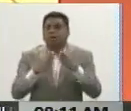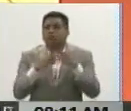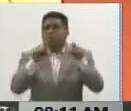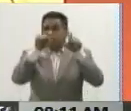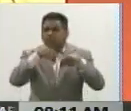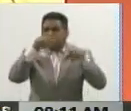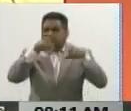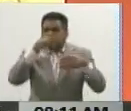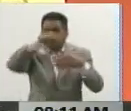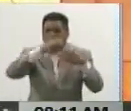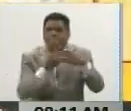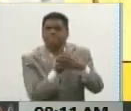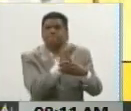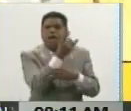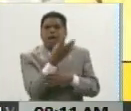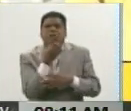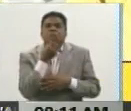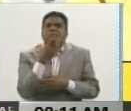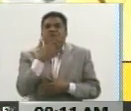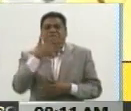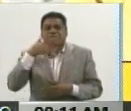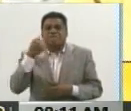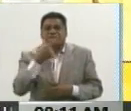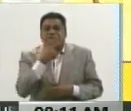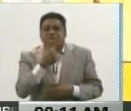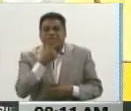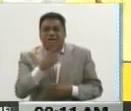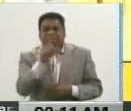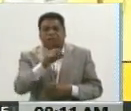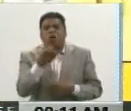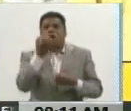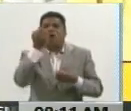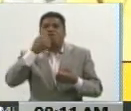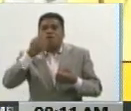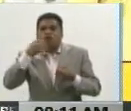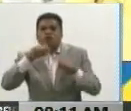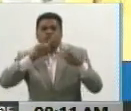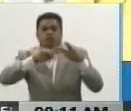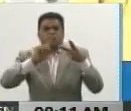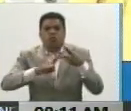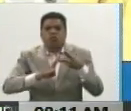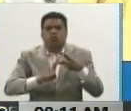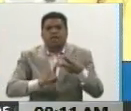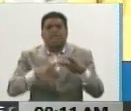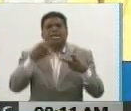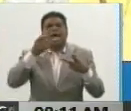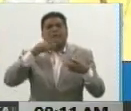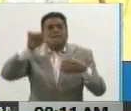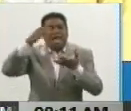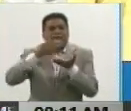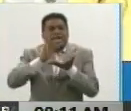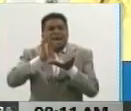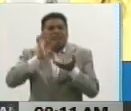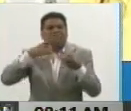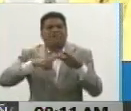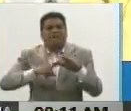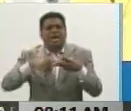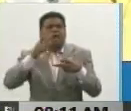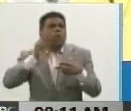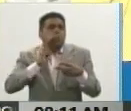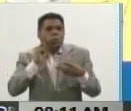agroforestales que facilitan la presencia también de plantas frutales, de plantas forrajeras como café, cacao, y que